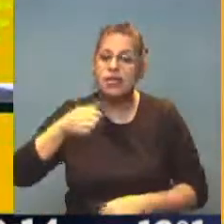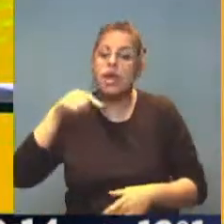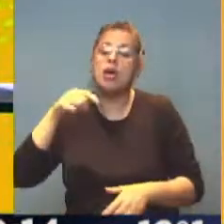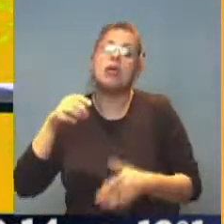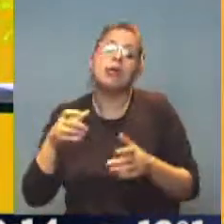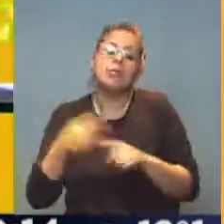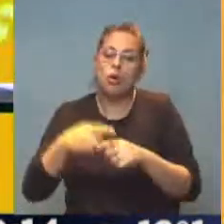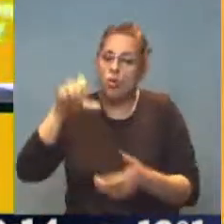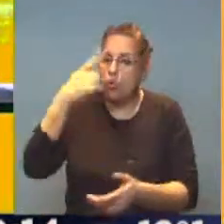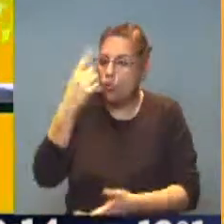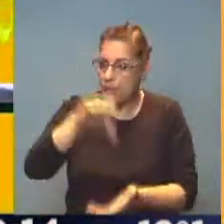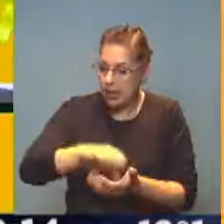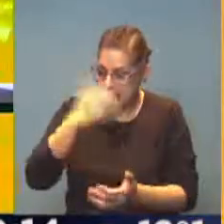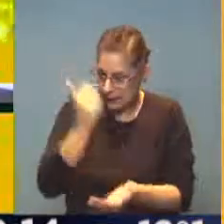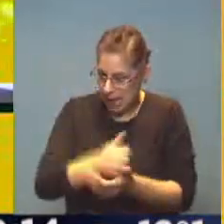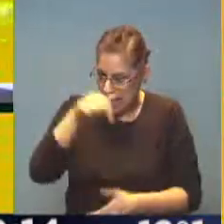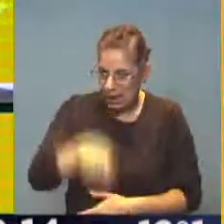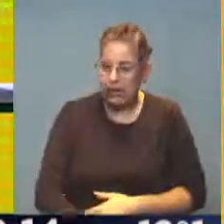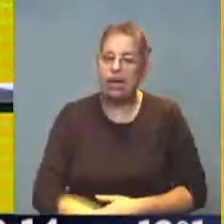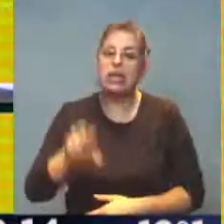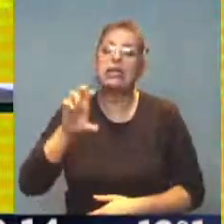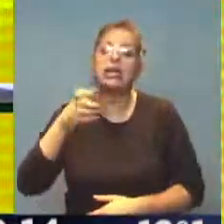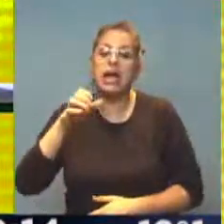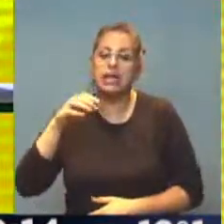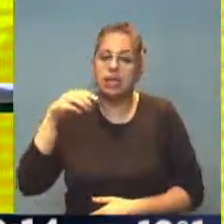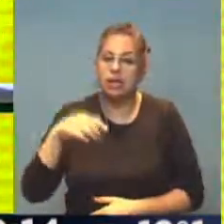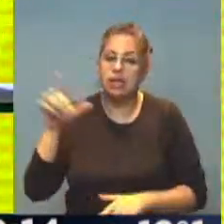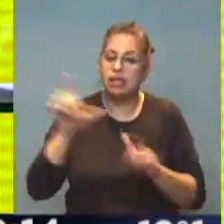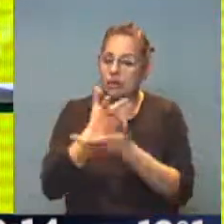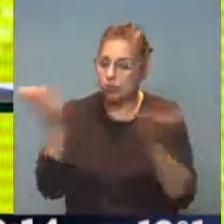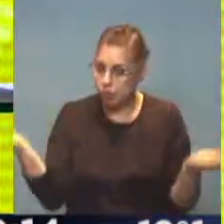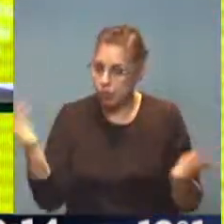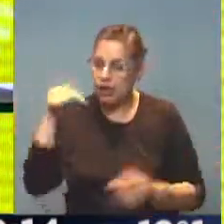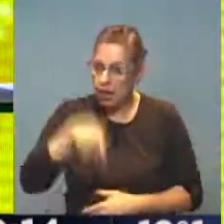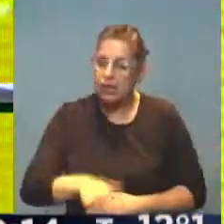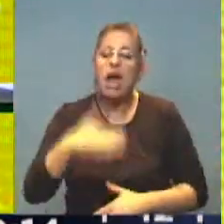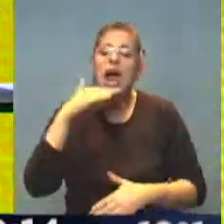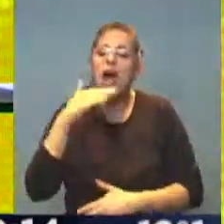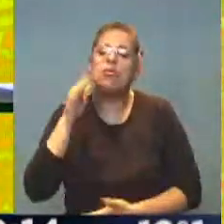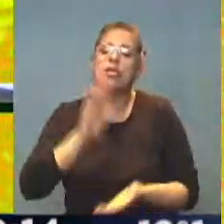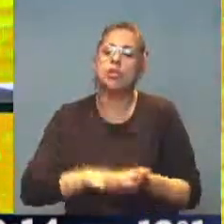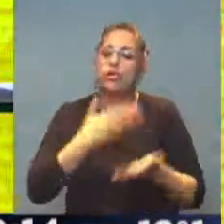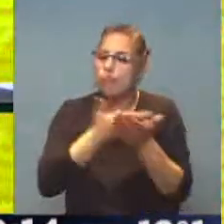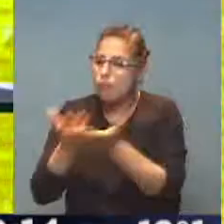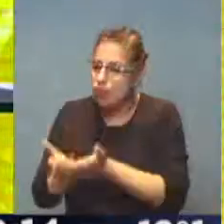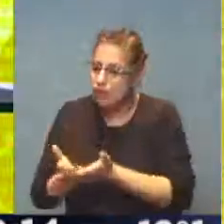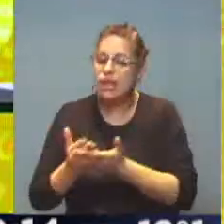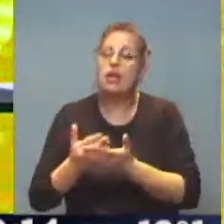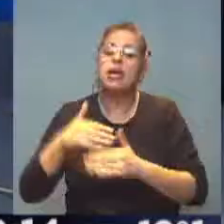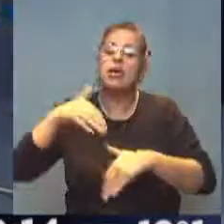país estuvo aquí en los canales en el canal y además en los estudios de la tv pública y habló de sus propuestas para la campaña